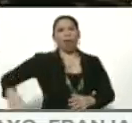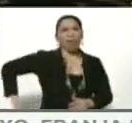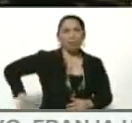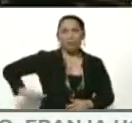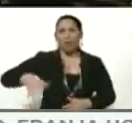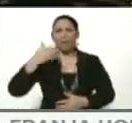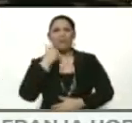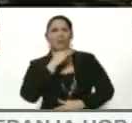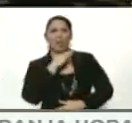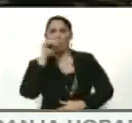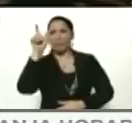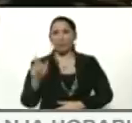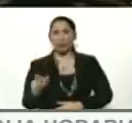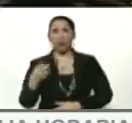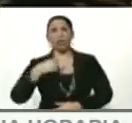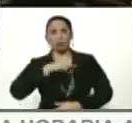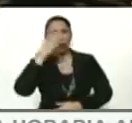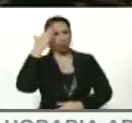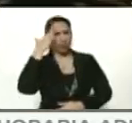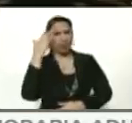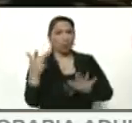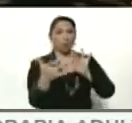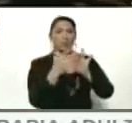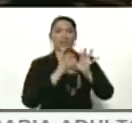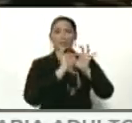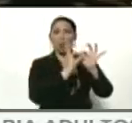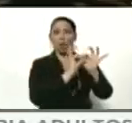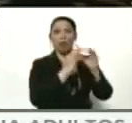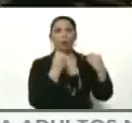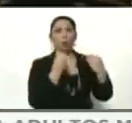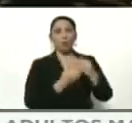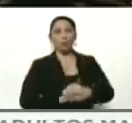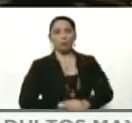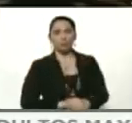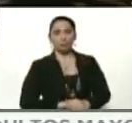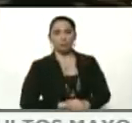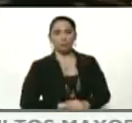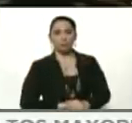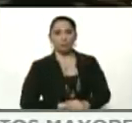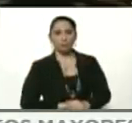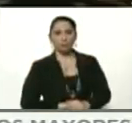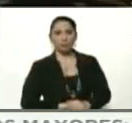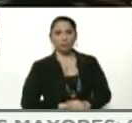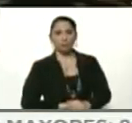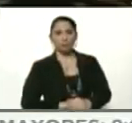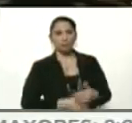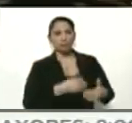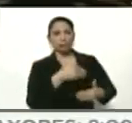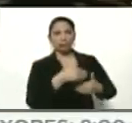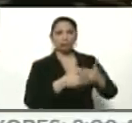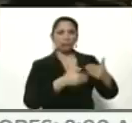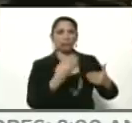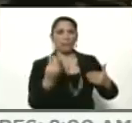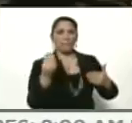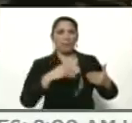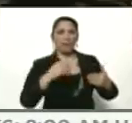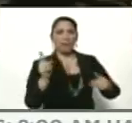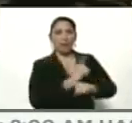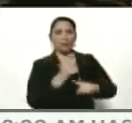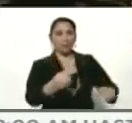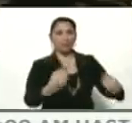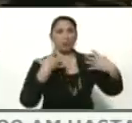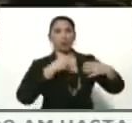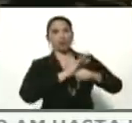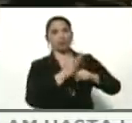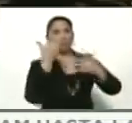con enfermedades que sabemos están vinculadas con una progresión más rápida de